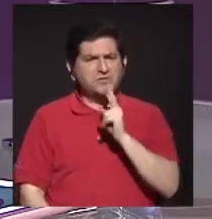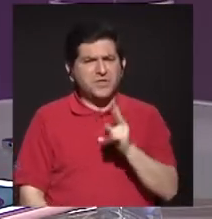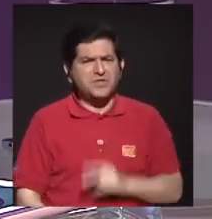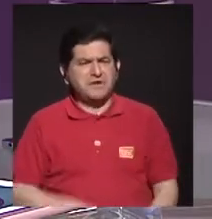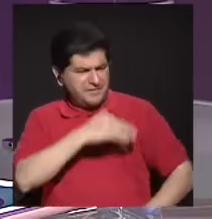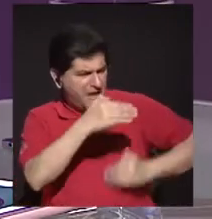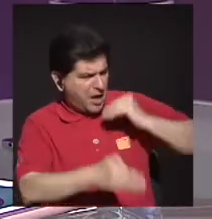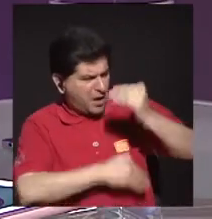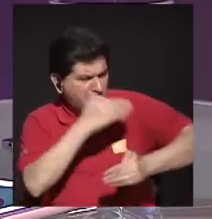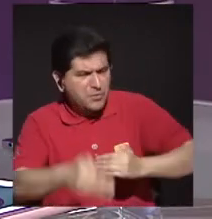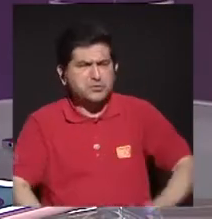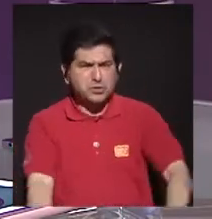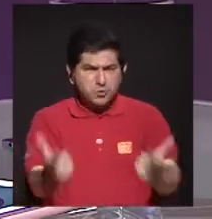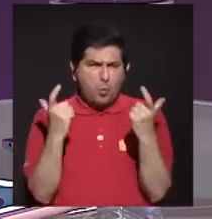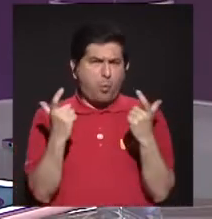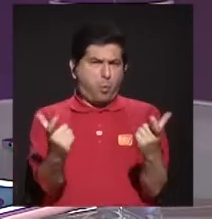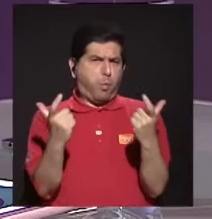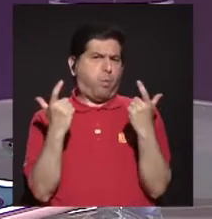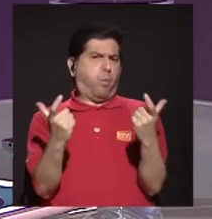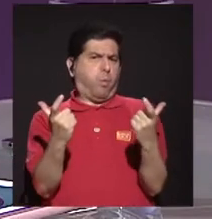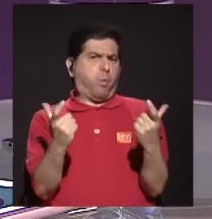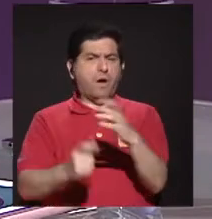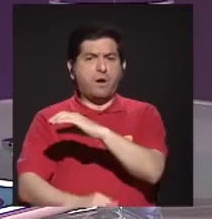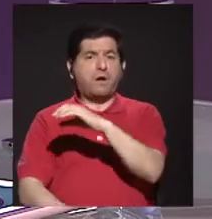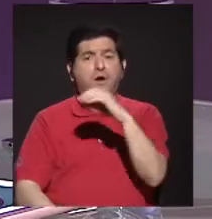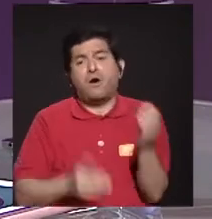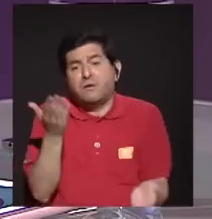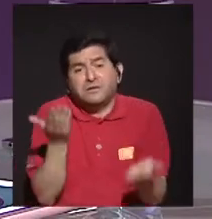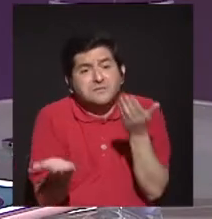dinámica que deja muchísimo dinero, o